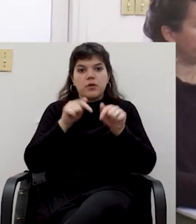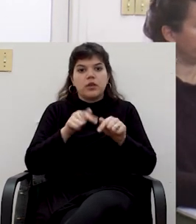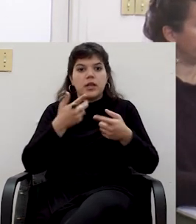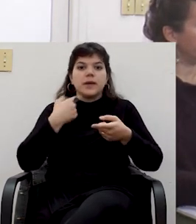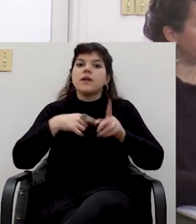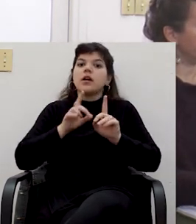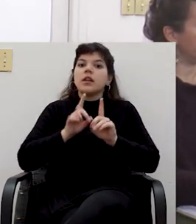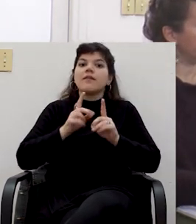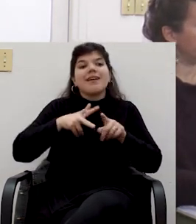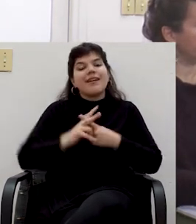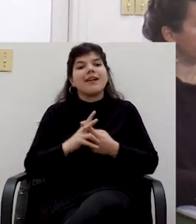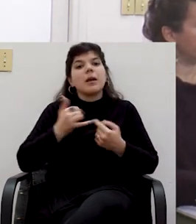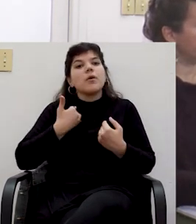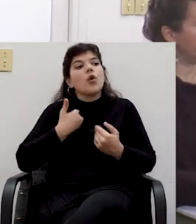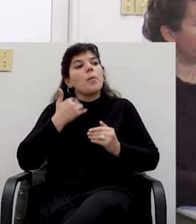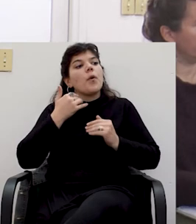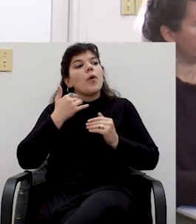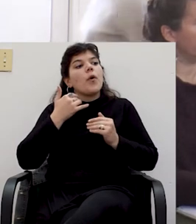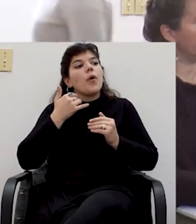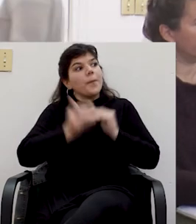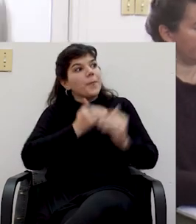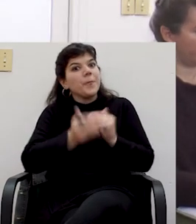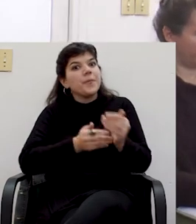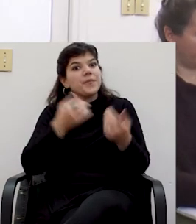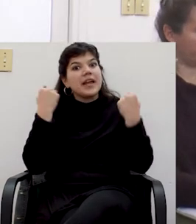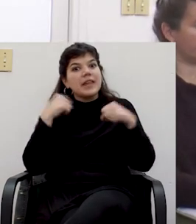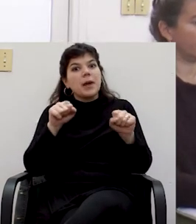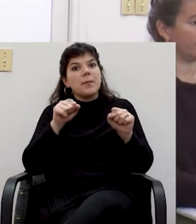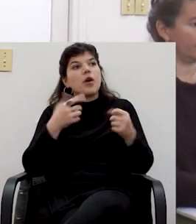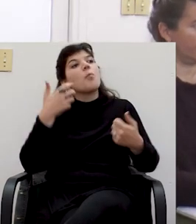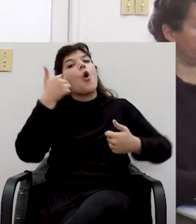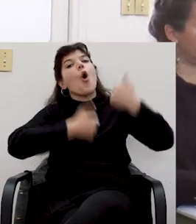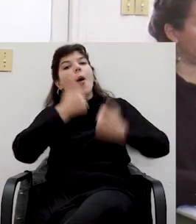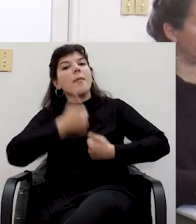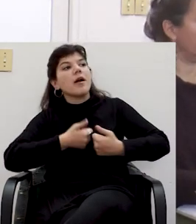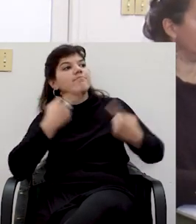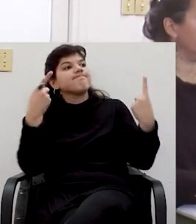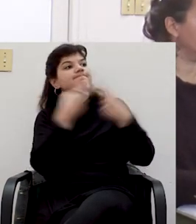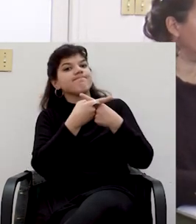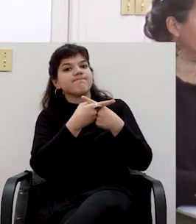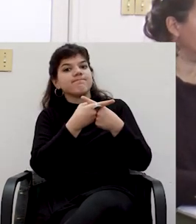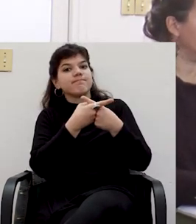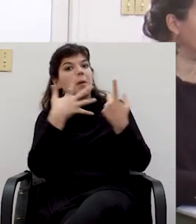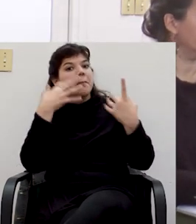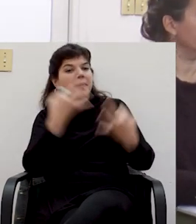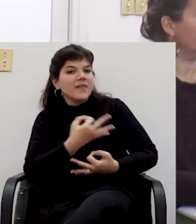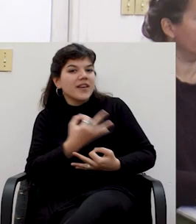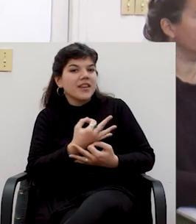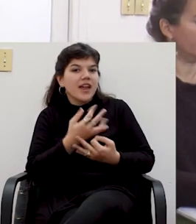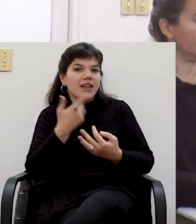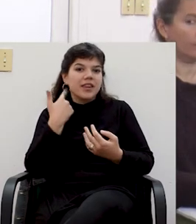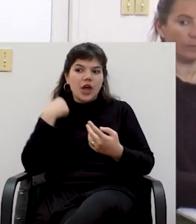la herramienta tiende a ser los torneos, ¿no? o las competencias, pero en realidad nuestro objetivo